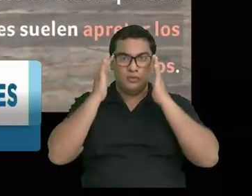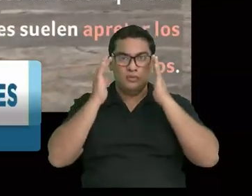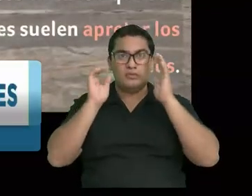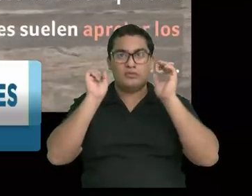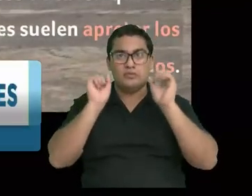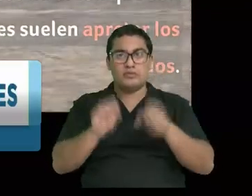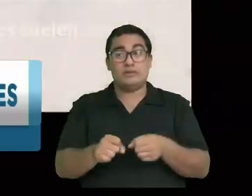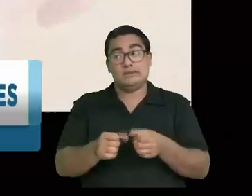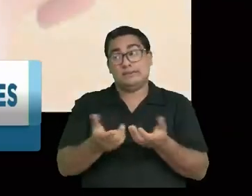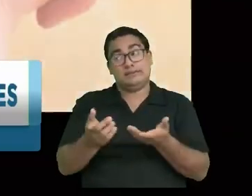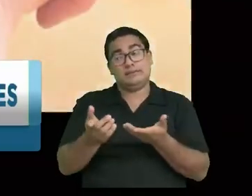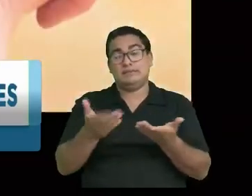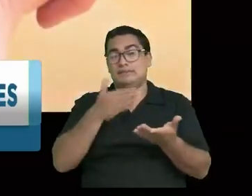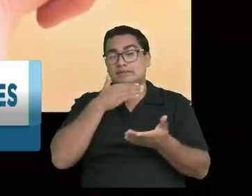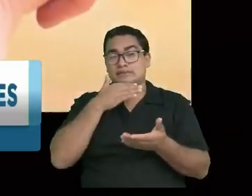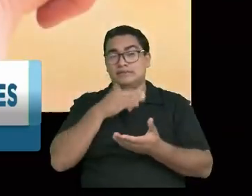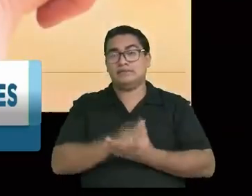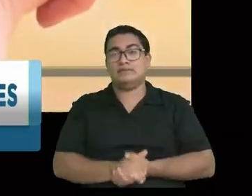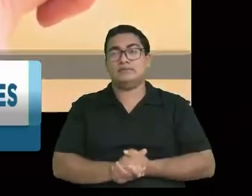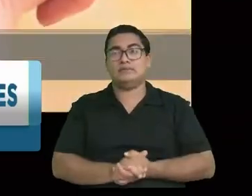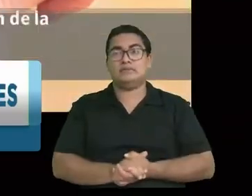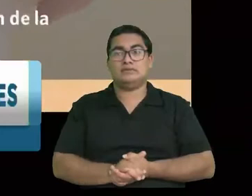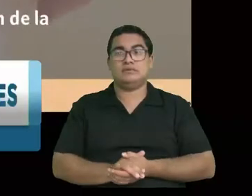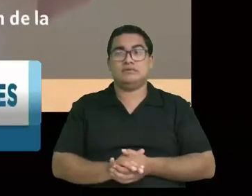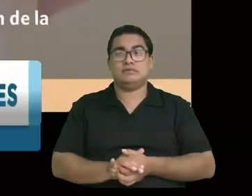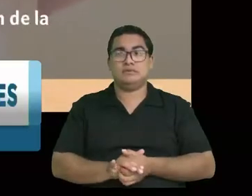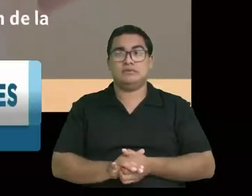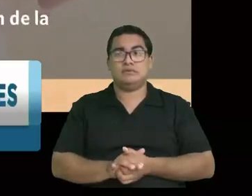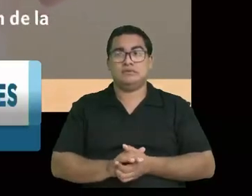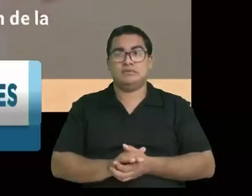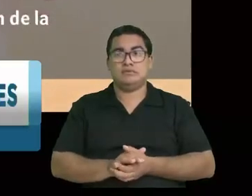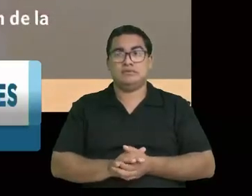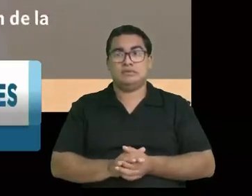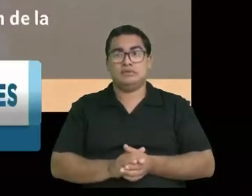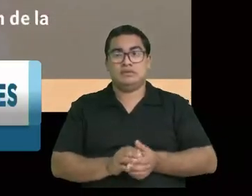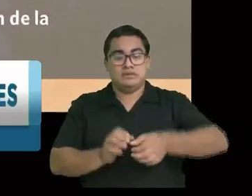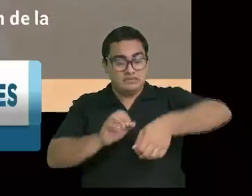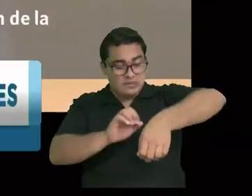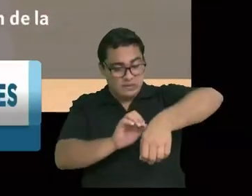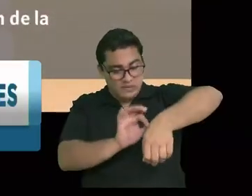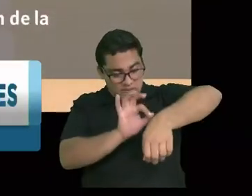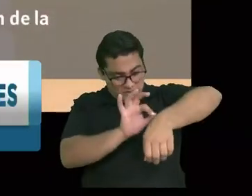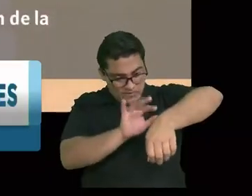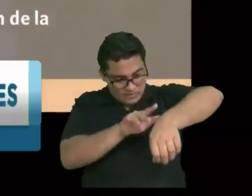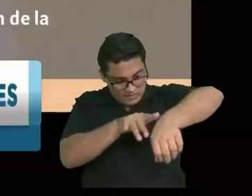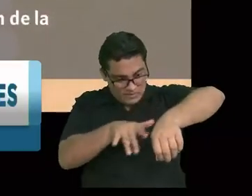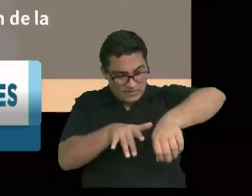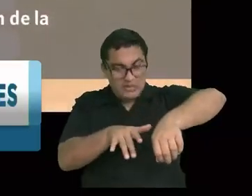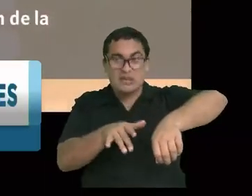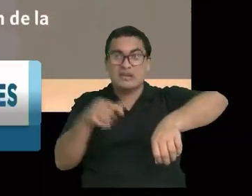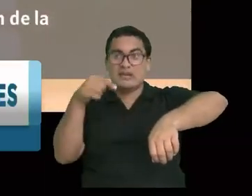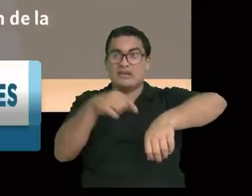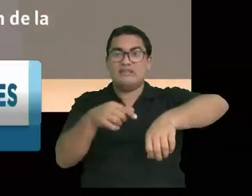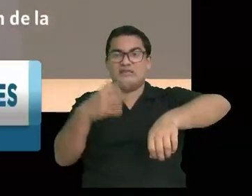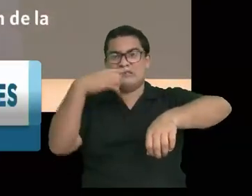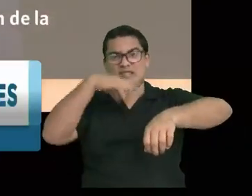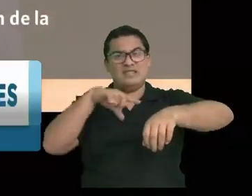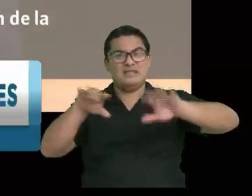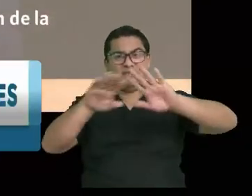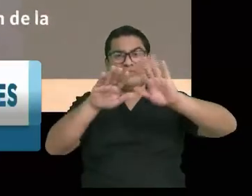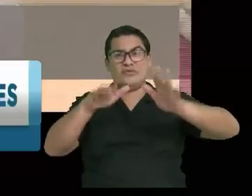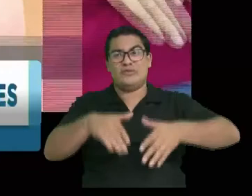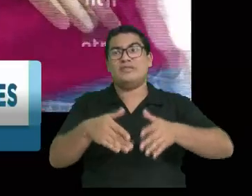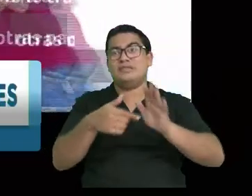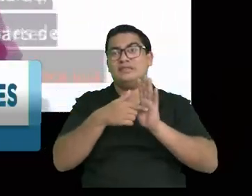ser que no, por las varices. Y las famosas arañitas vasculares, que son esas redes que uno mira.